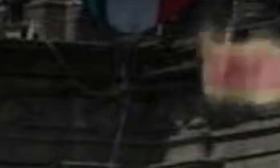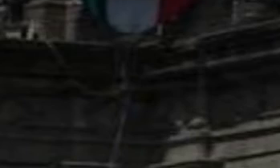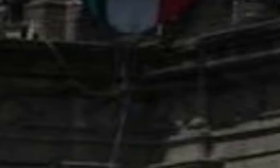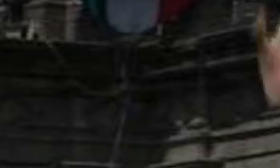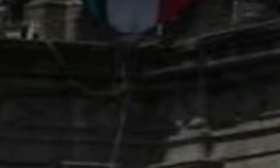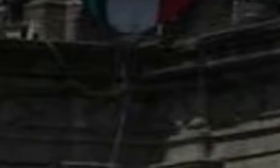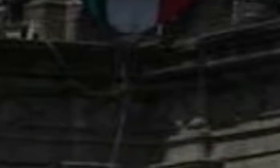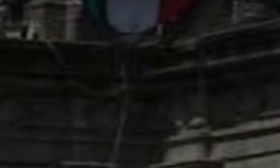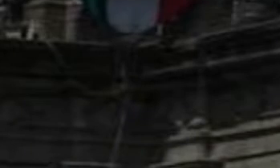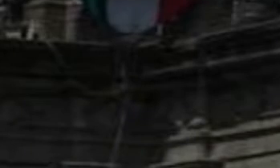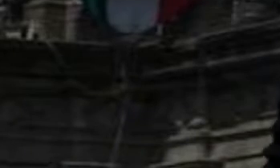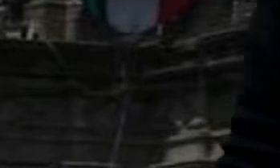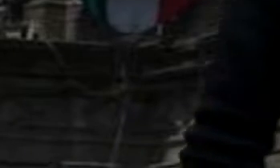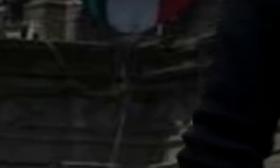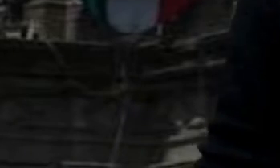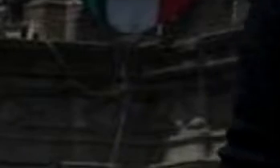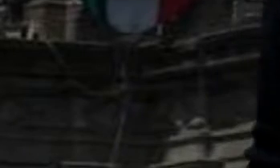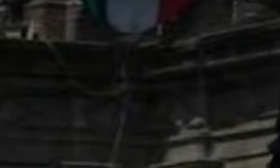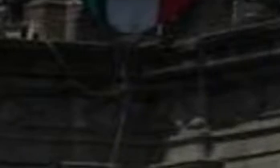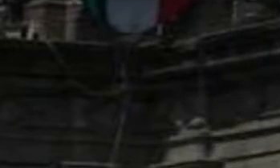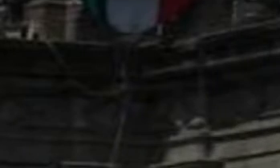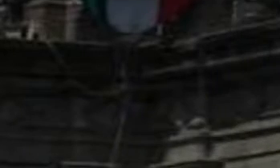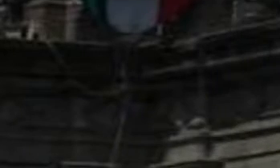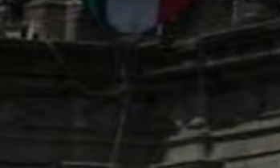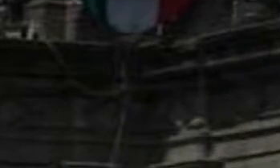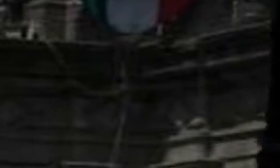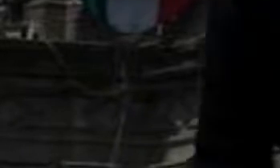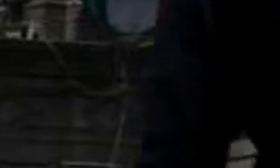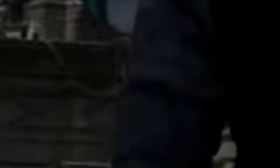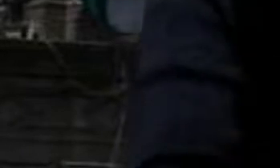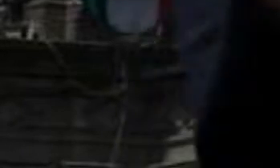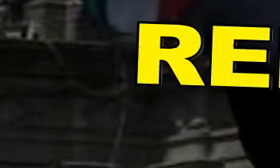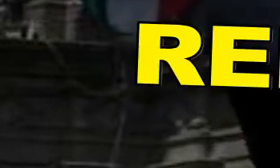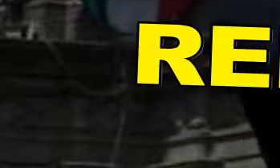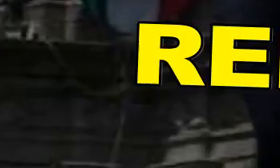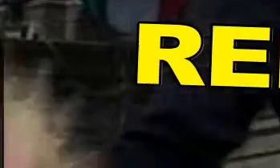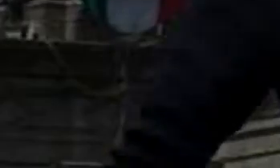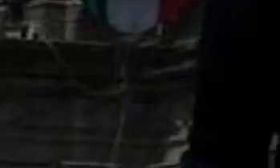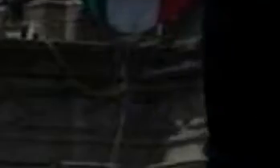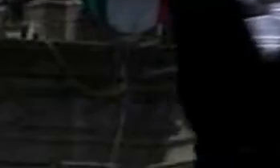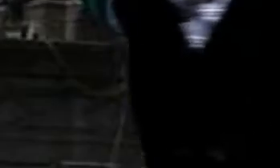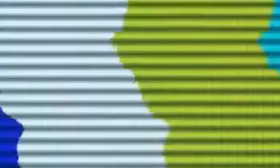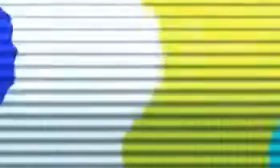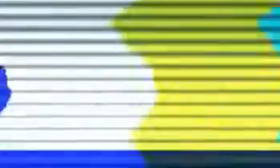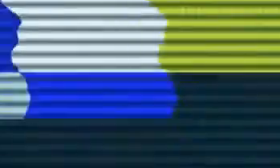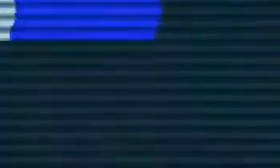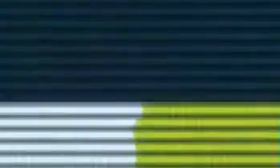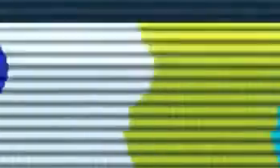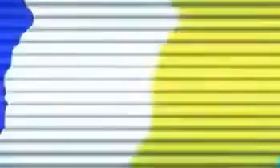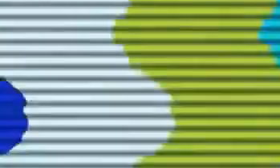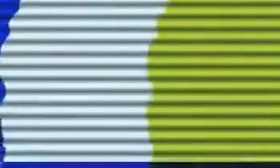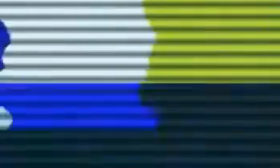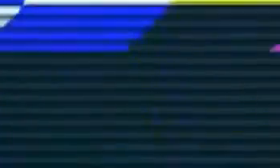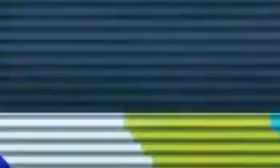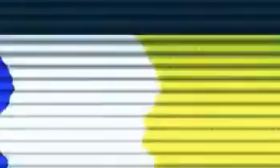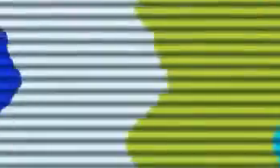Órale, rapidito. Vámonos, rapidito. Que los pinos ahorita los remodelamos.